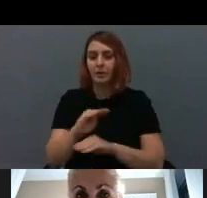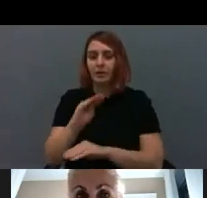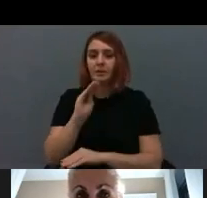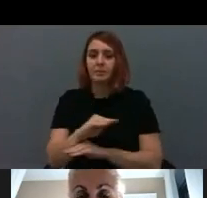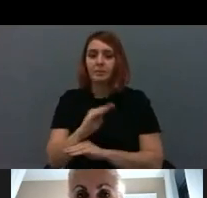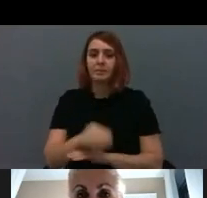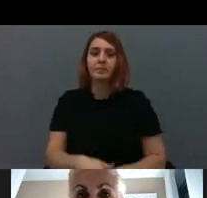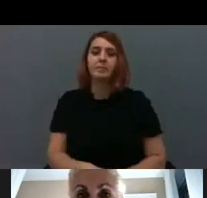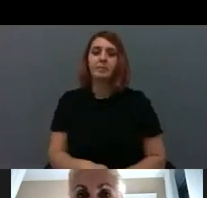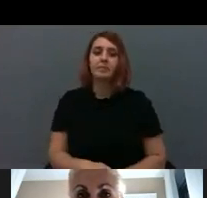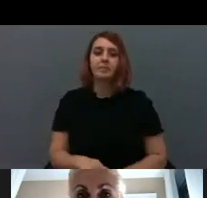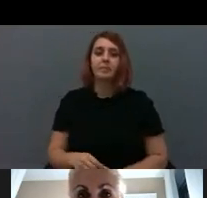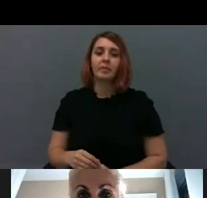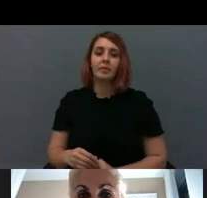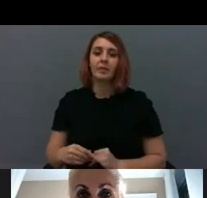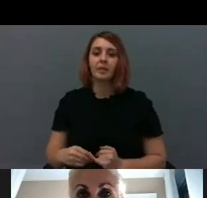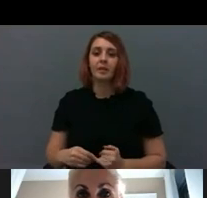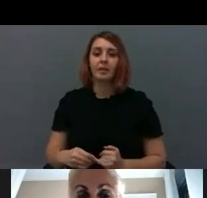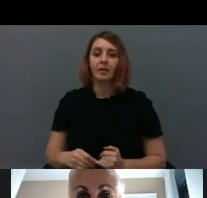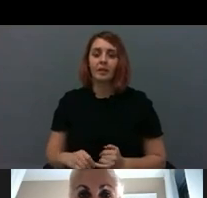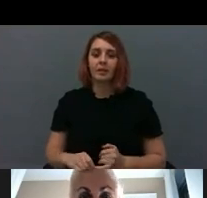De toma de conciencia y de autonomía.